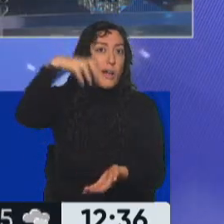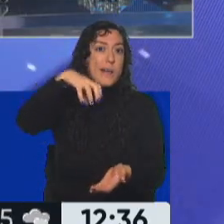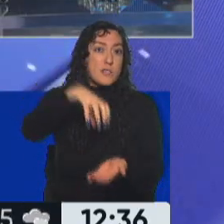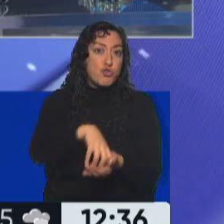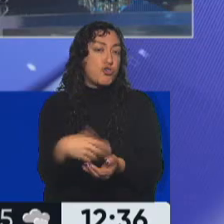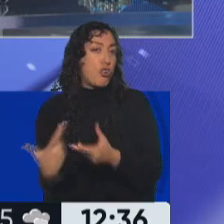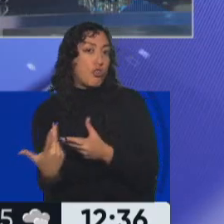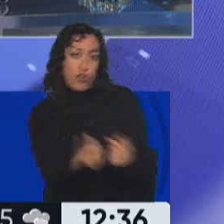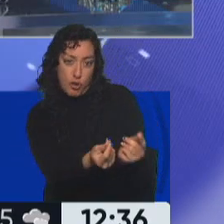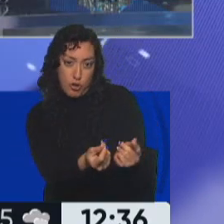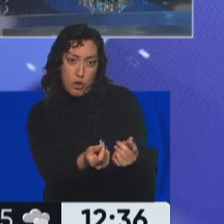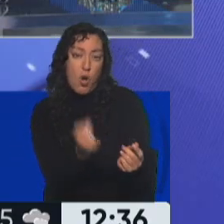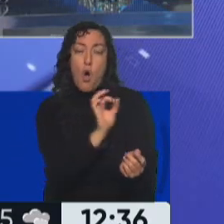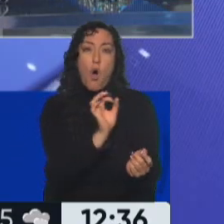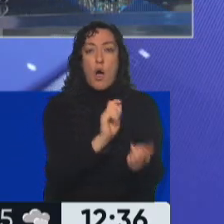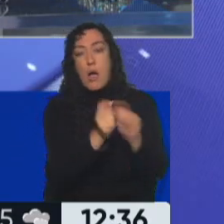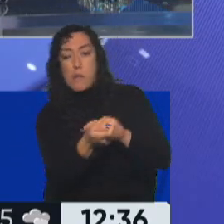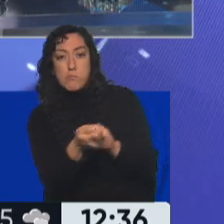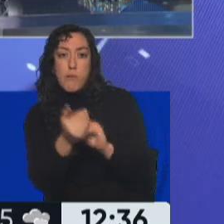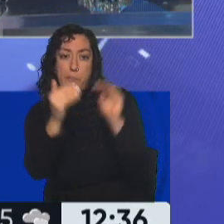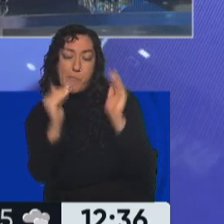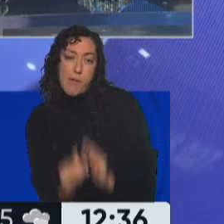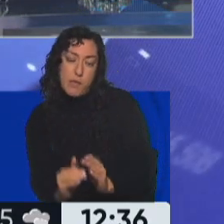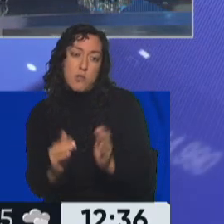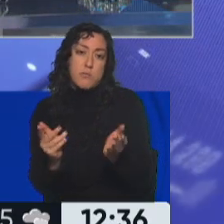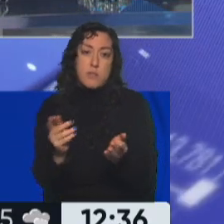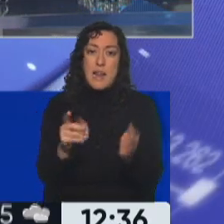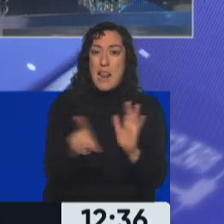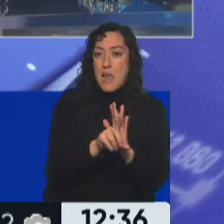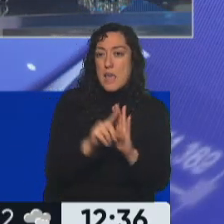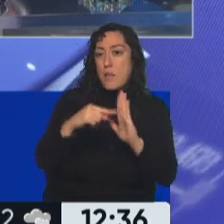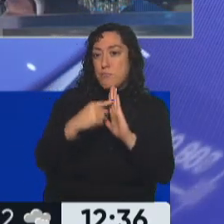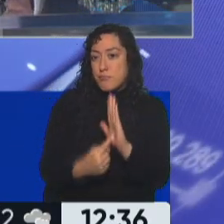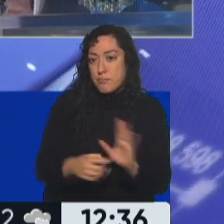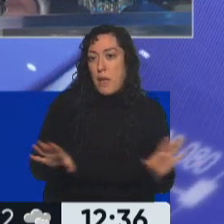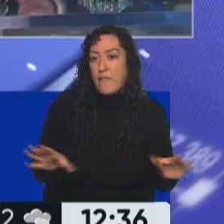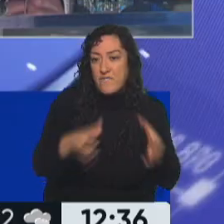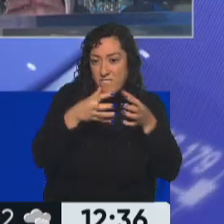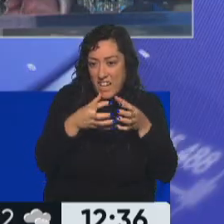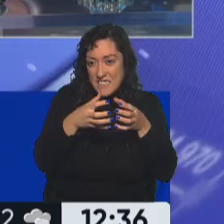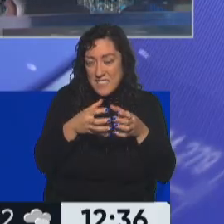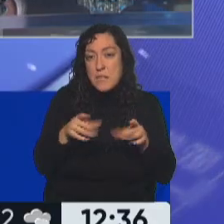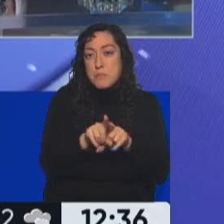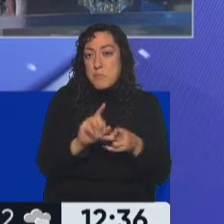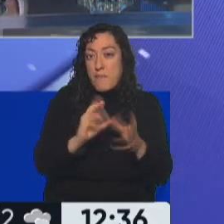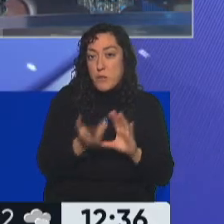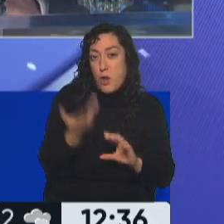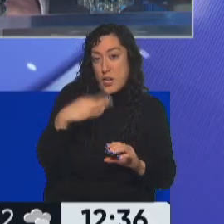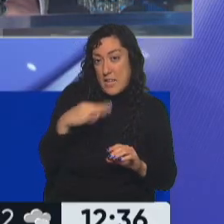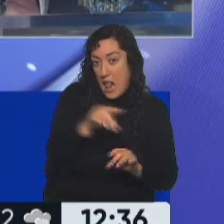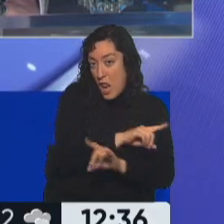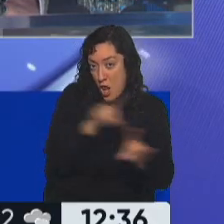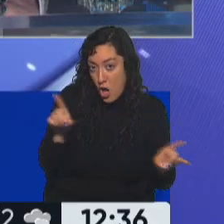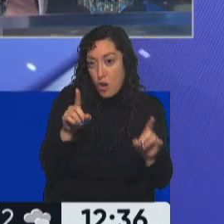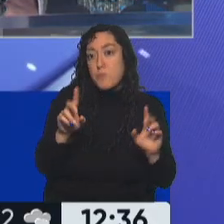dejan pasar la desfiguran, la devalúan, ¿no? Vimos que la ley base no es la misma originalmente, ahora le quieren sacar